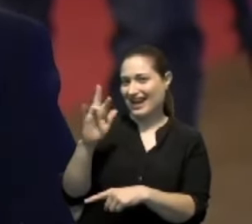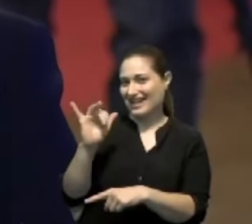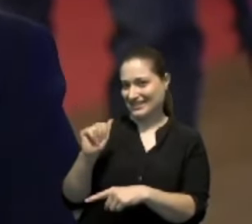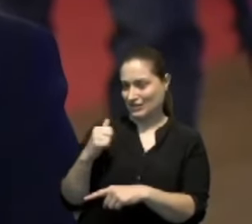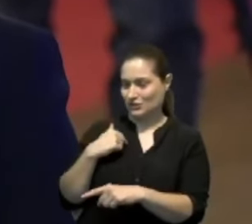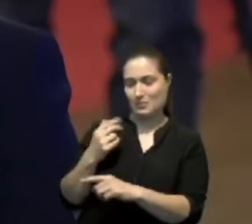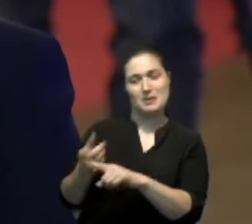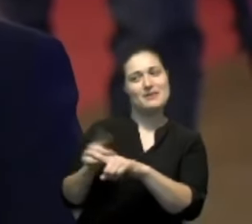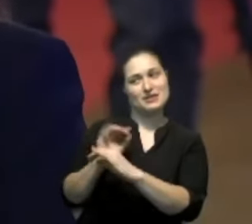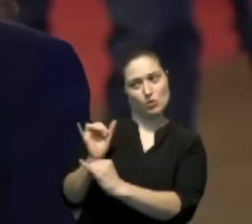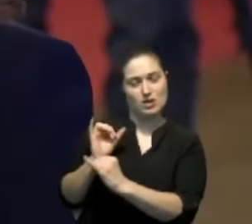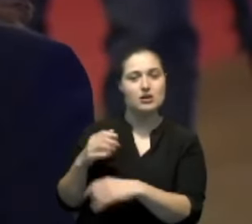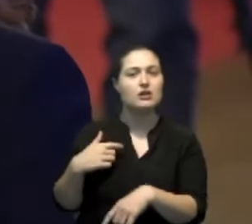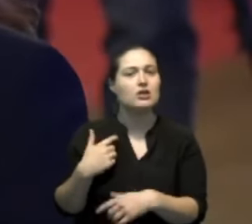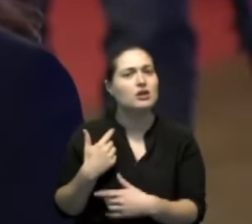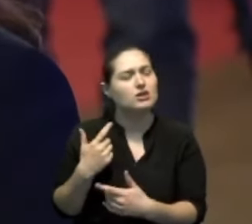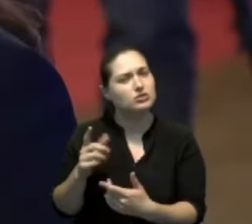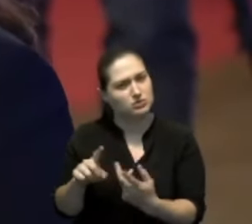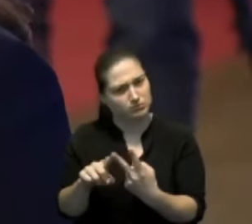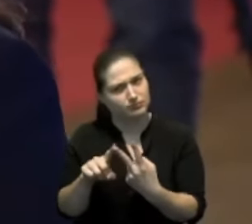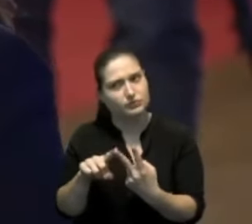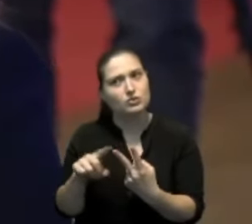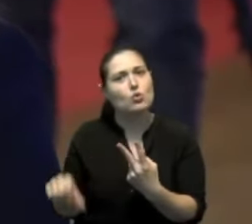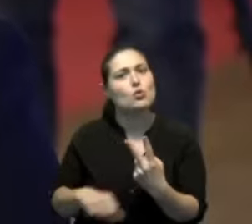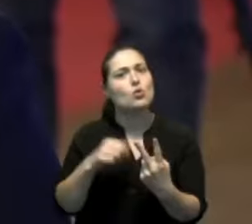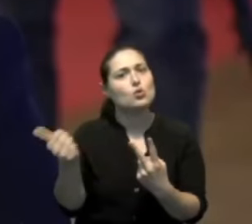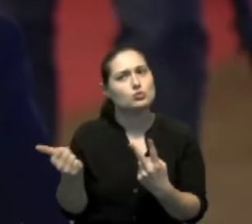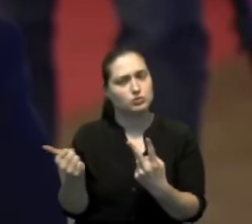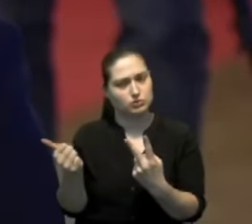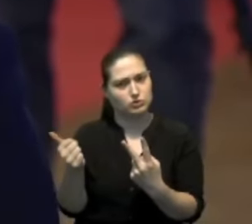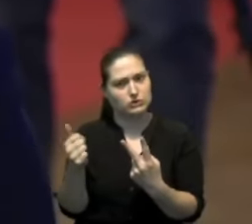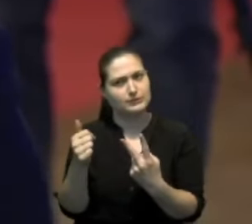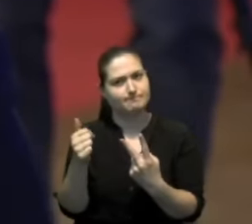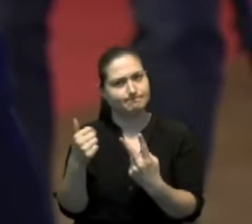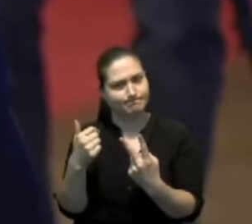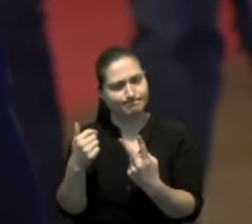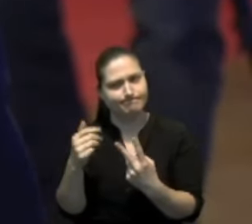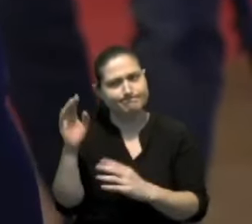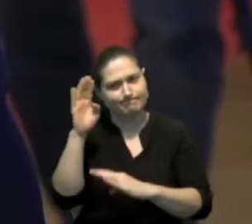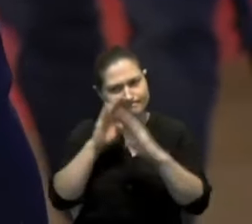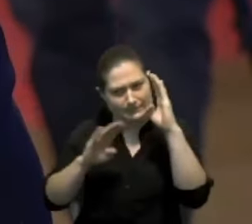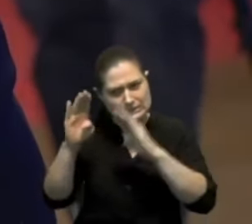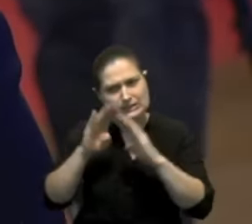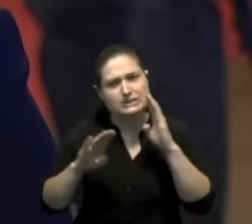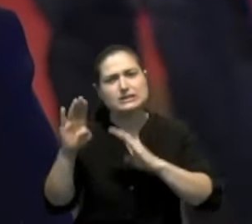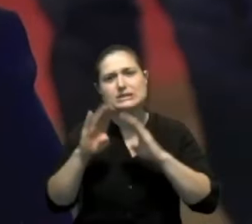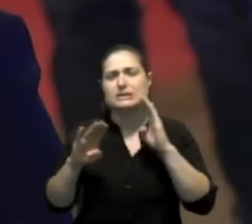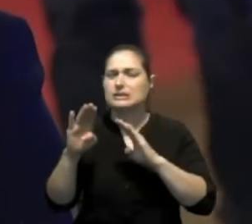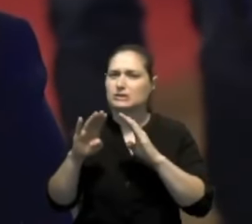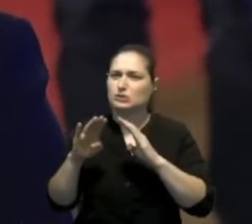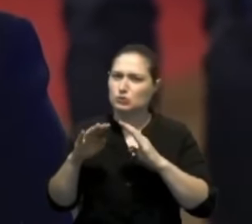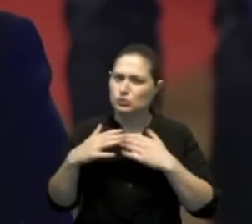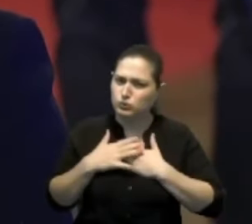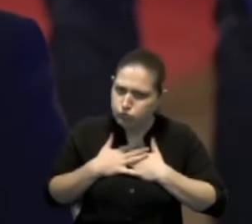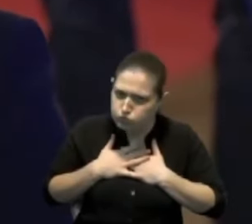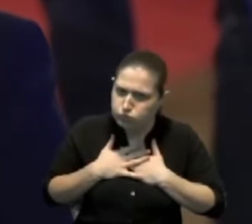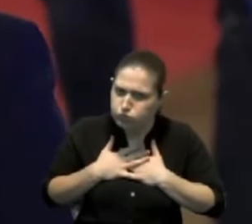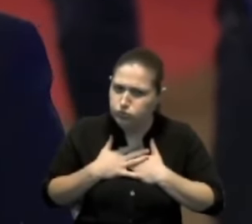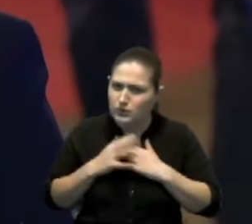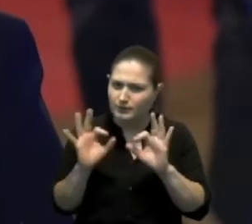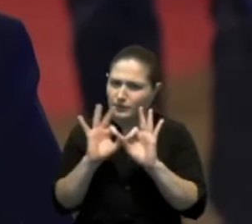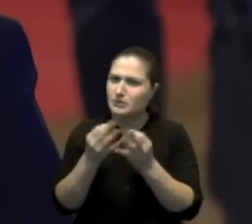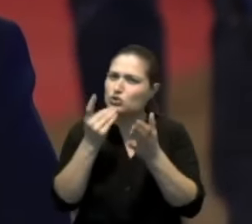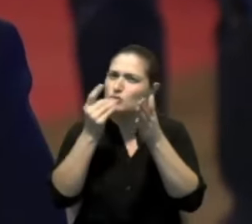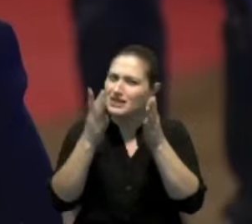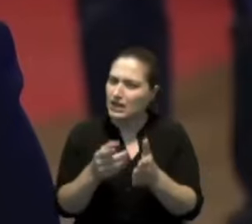plantearle también otra preocupación que es acuciante y que angustia muchísimo a las familias dominicanas